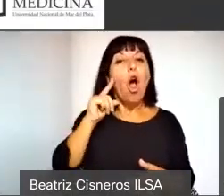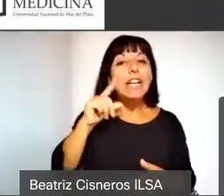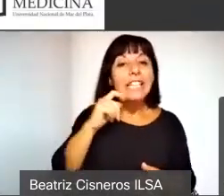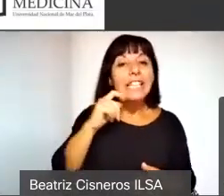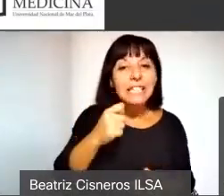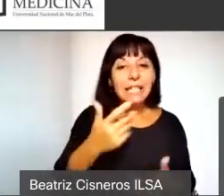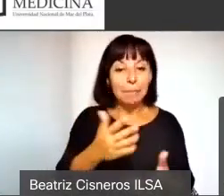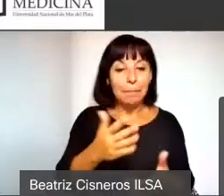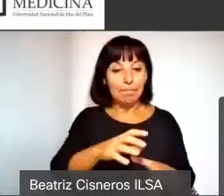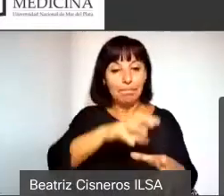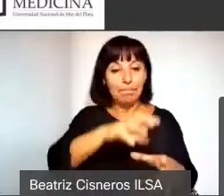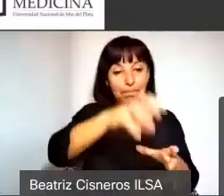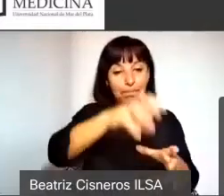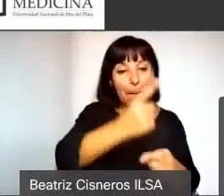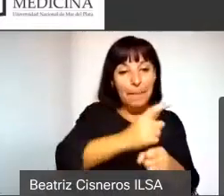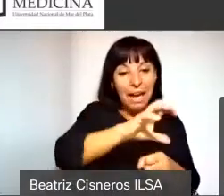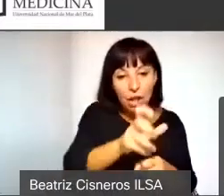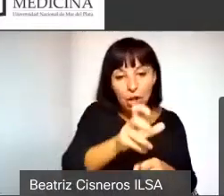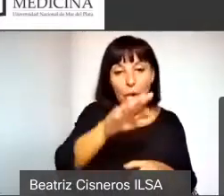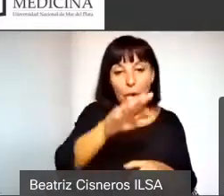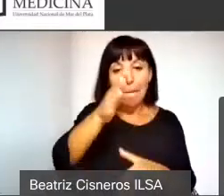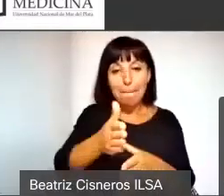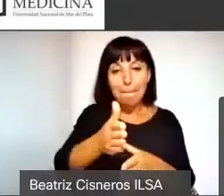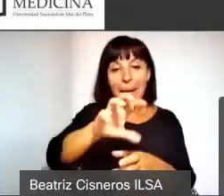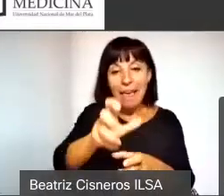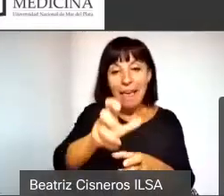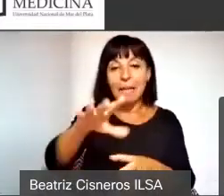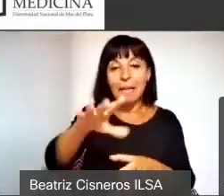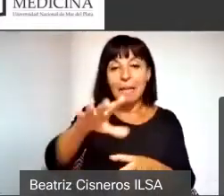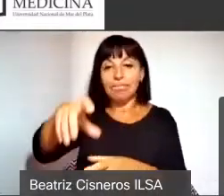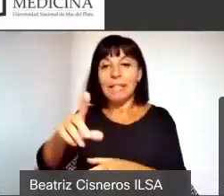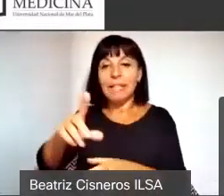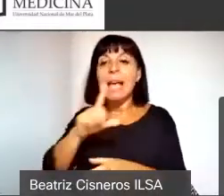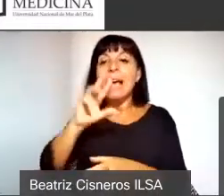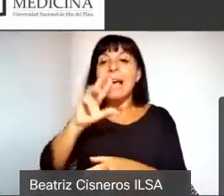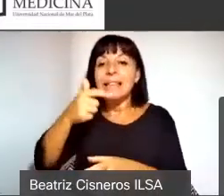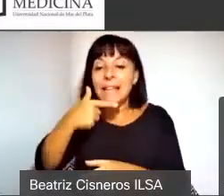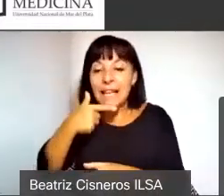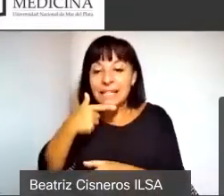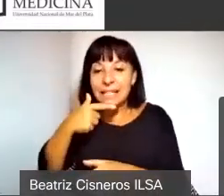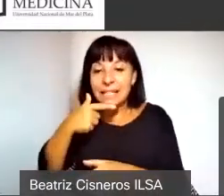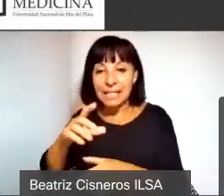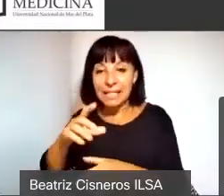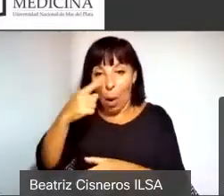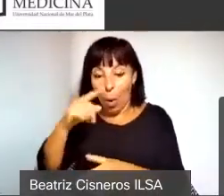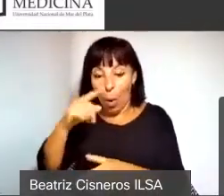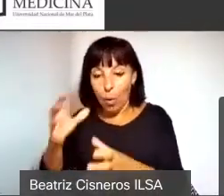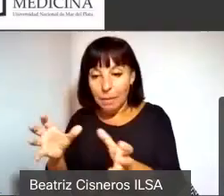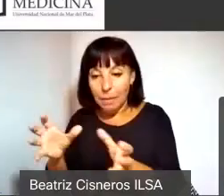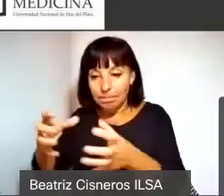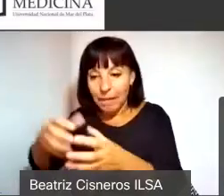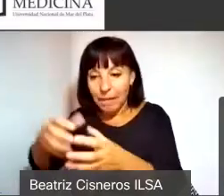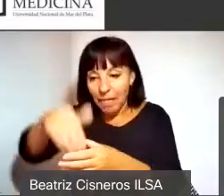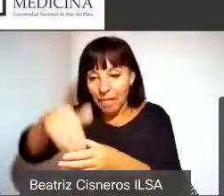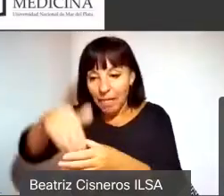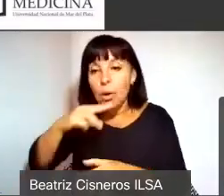a pasar por la región trans, donde van a ser empaquetadas en una vesícula. Y ahí finalmente se